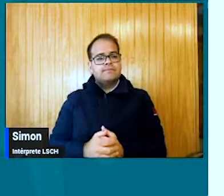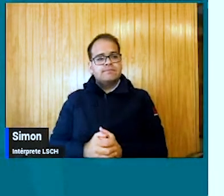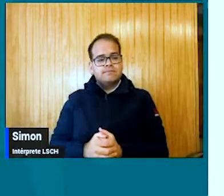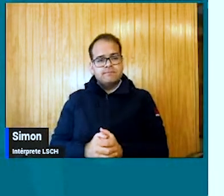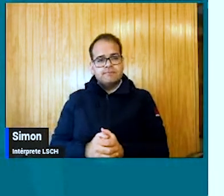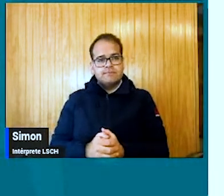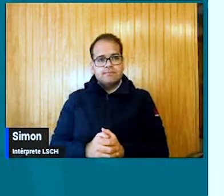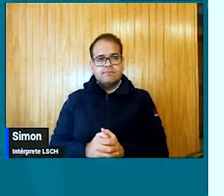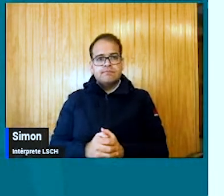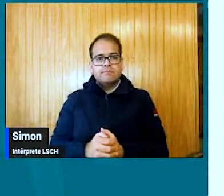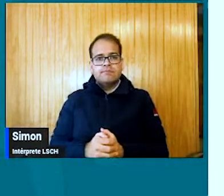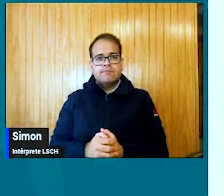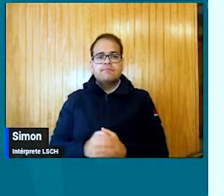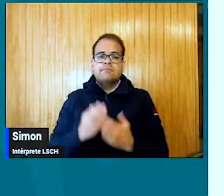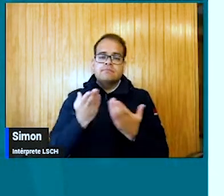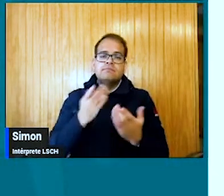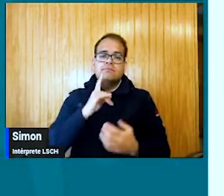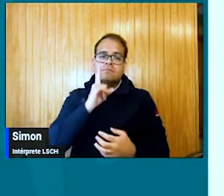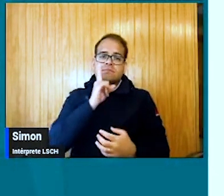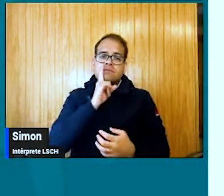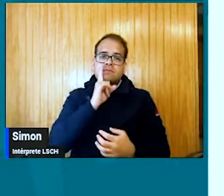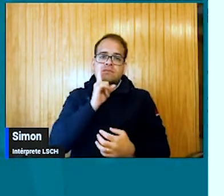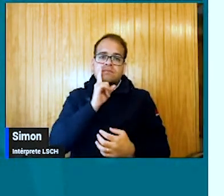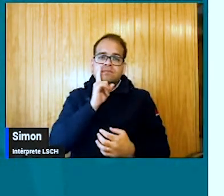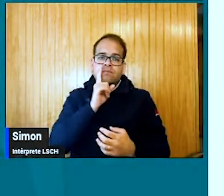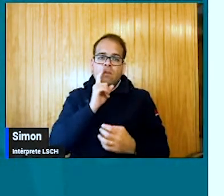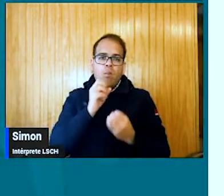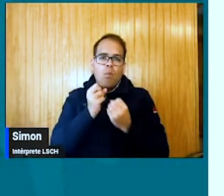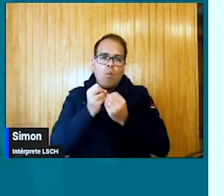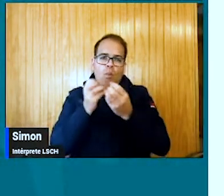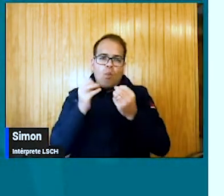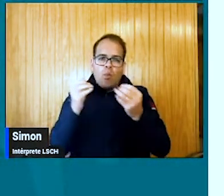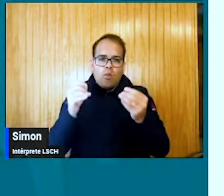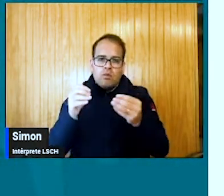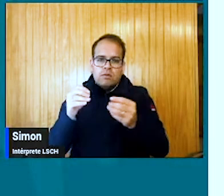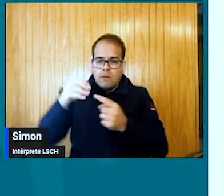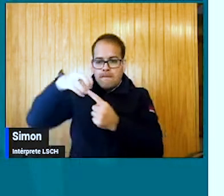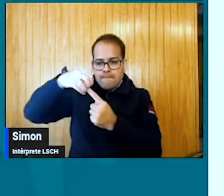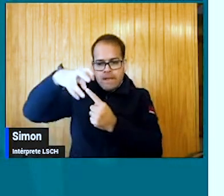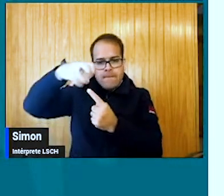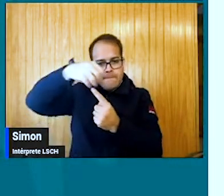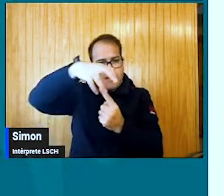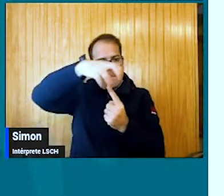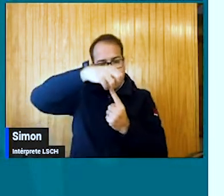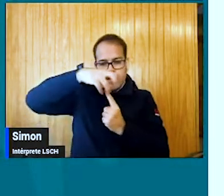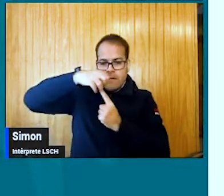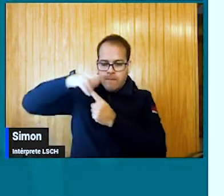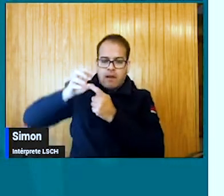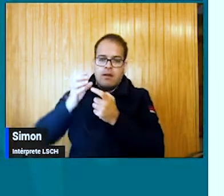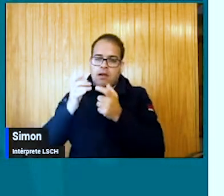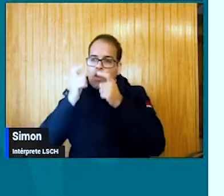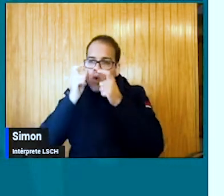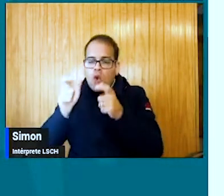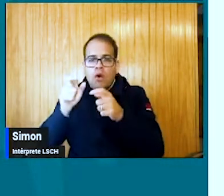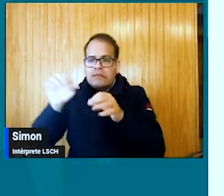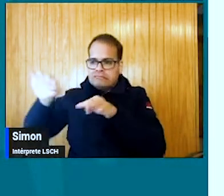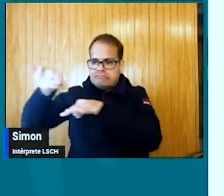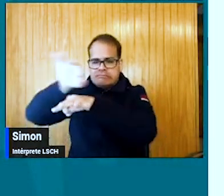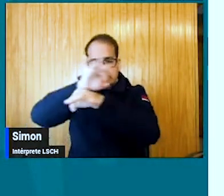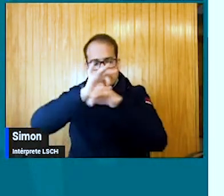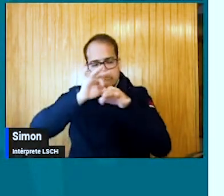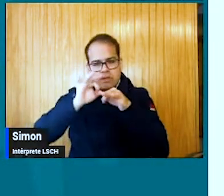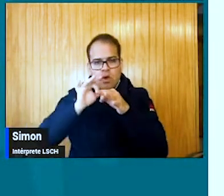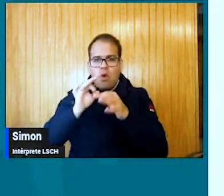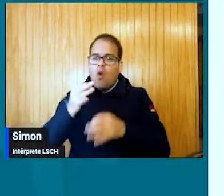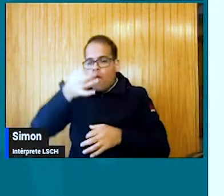que tienen, bueno, se le pueden poner muchos sensores, se pueden ver los controles de plaga, enfermedades, control de los